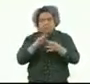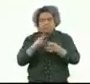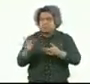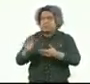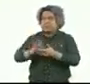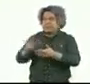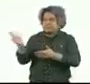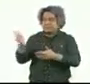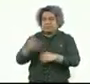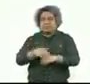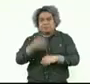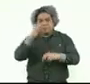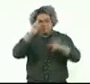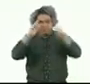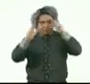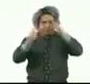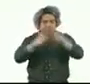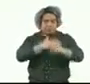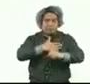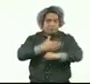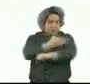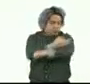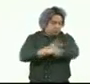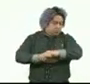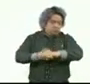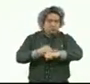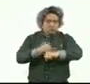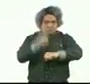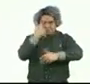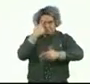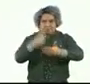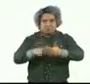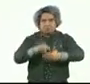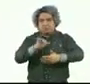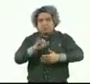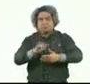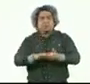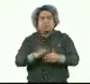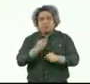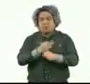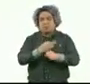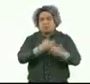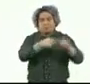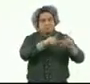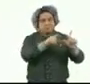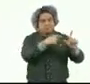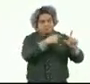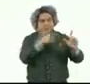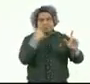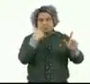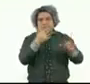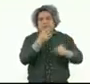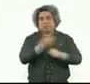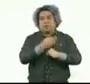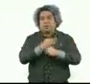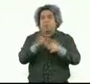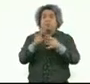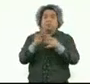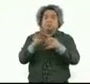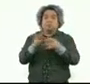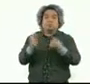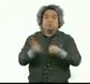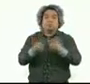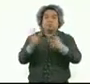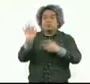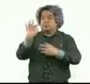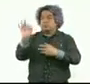Gracias, hola, buenas tardes a todos, creo que ya es. Me gusta saludarlos y me ponen la presentación. Primero les platicamos cuál es el avance en términos porcentuales de